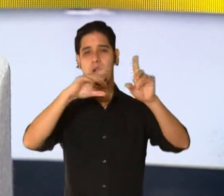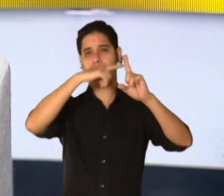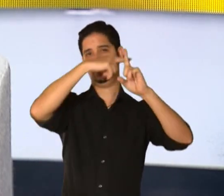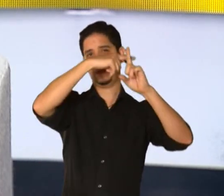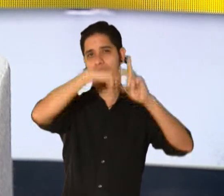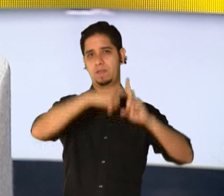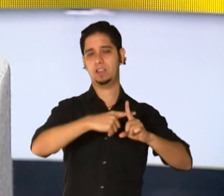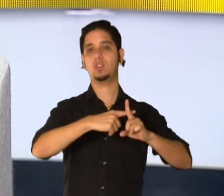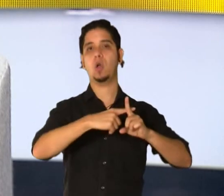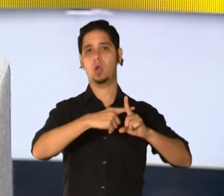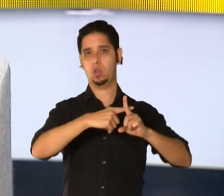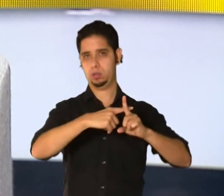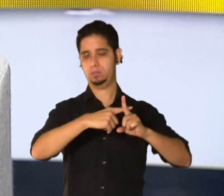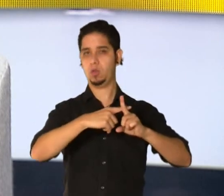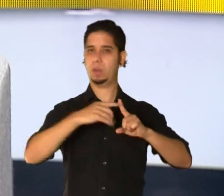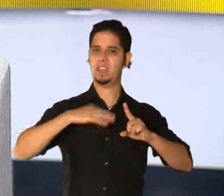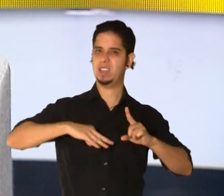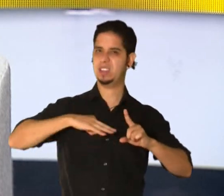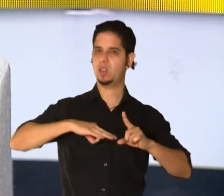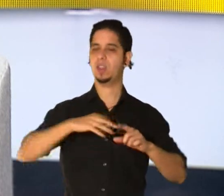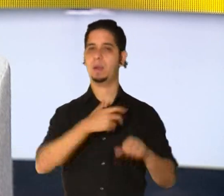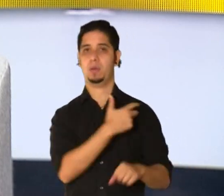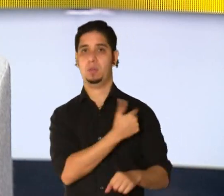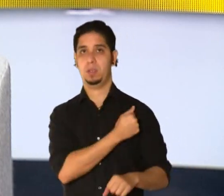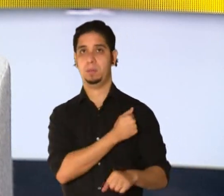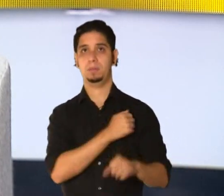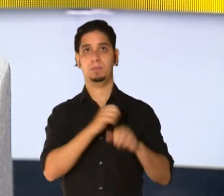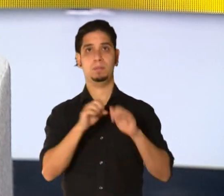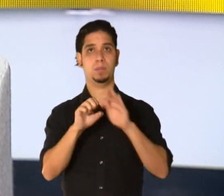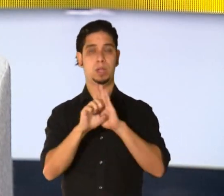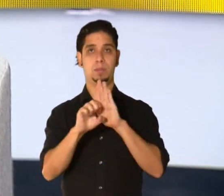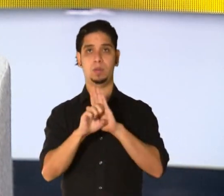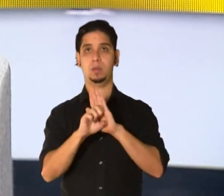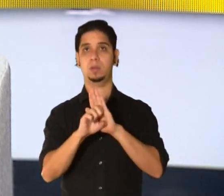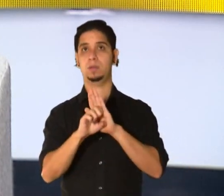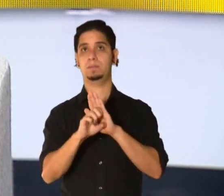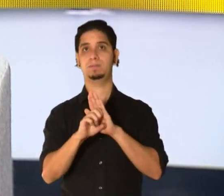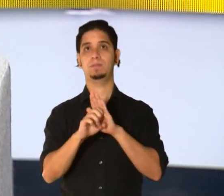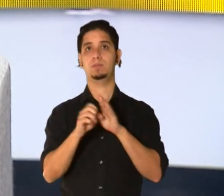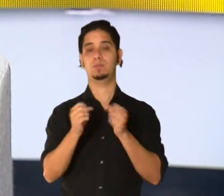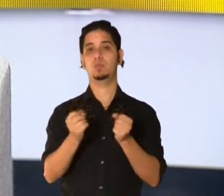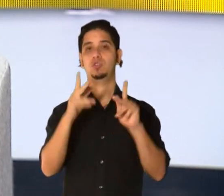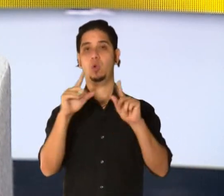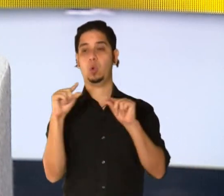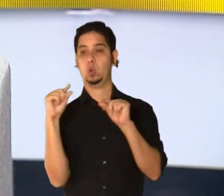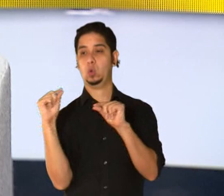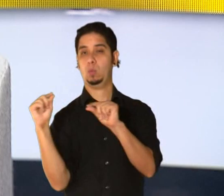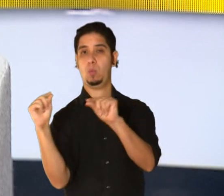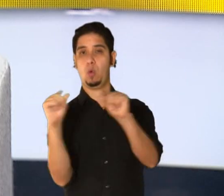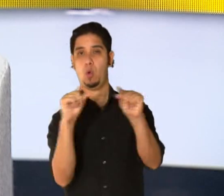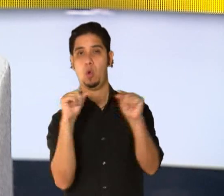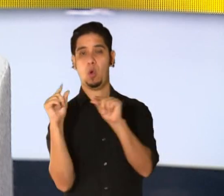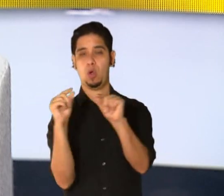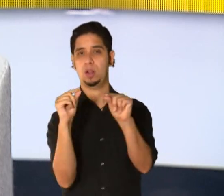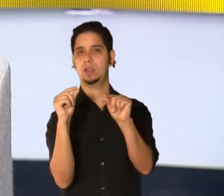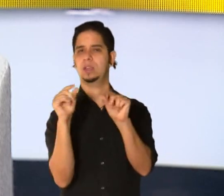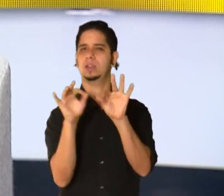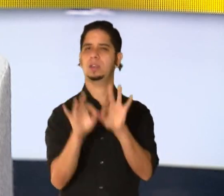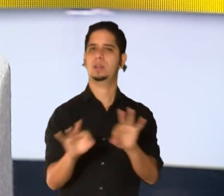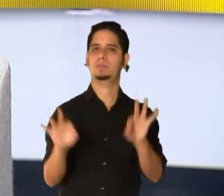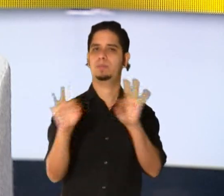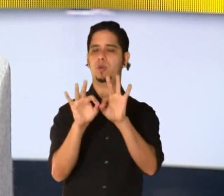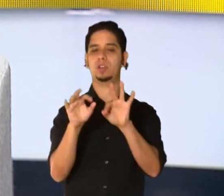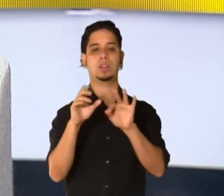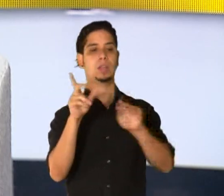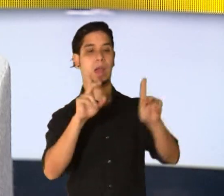vacuna, ¿no? Y que no tiene, obviamente, lastimosamente, pues hay muchos rumores, y es importante que se